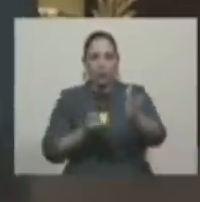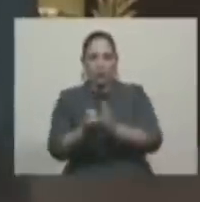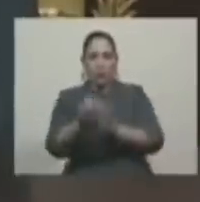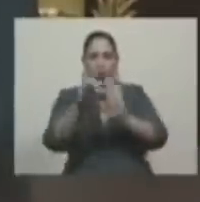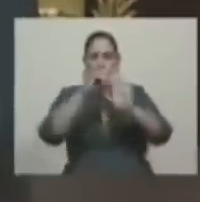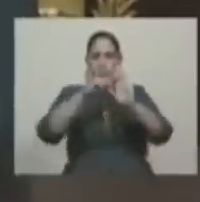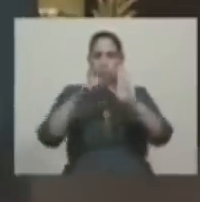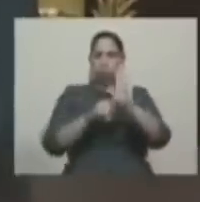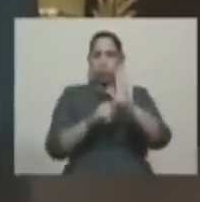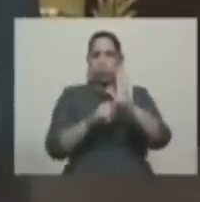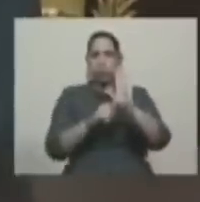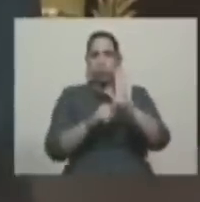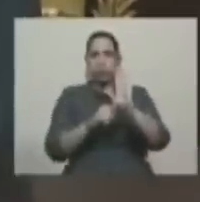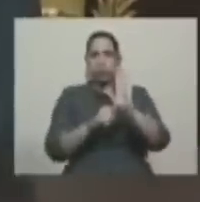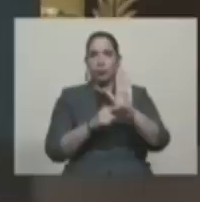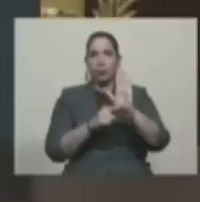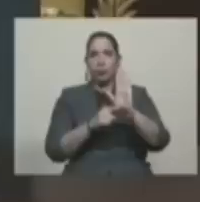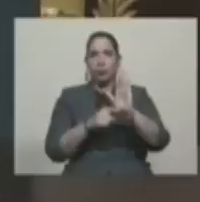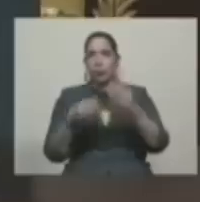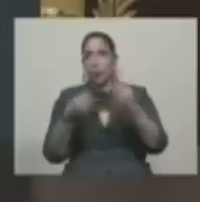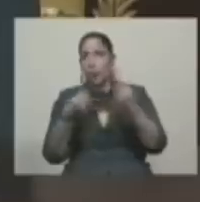de fiel cumplimiento.